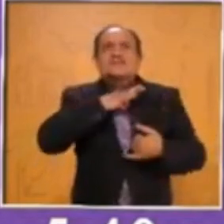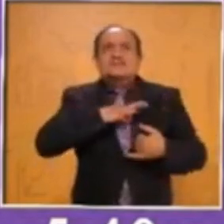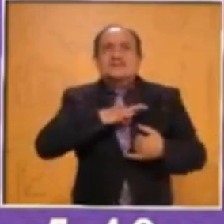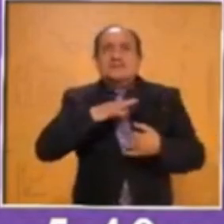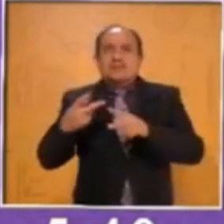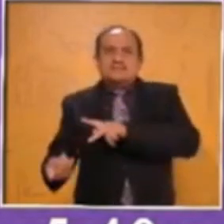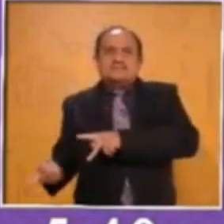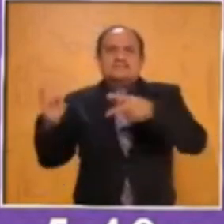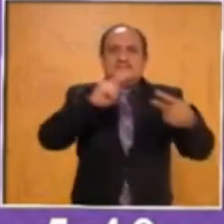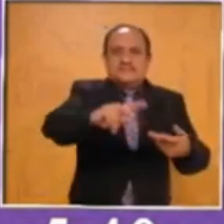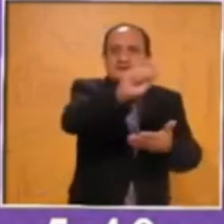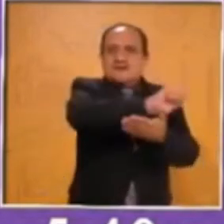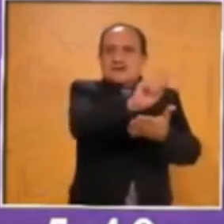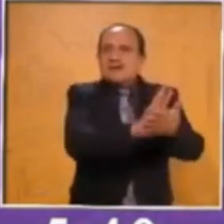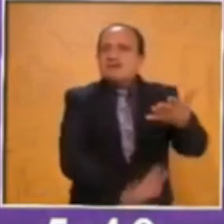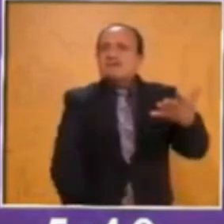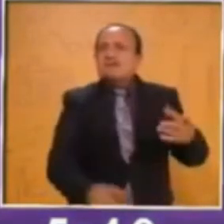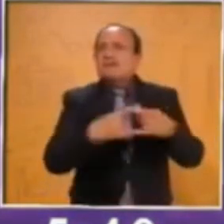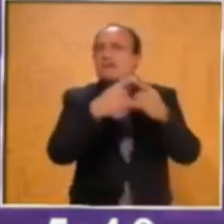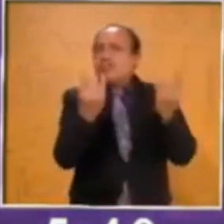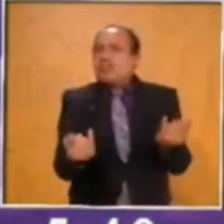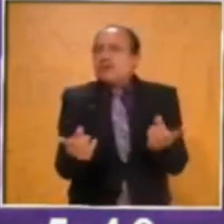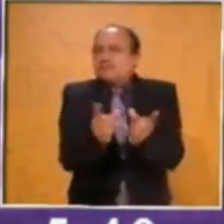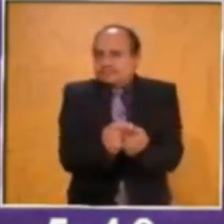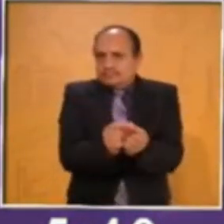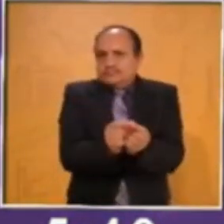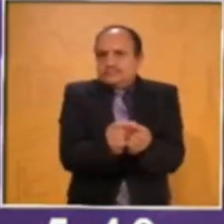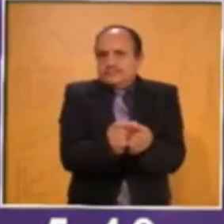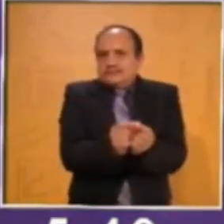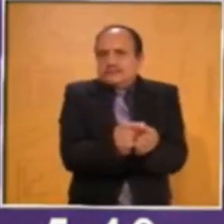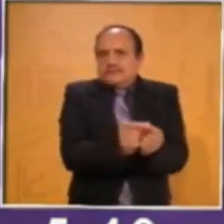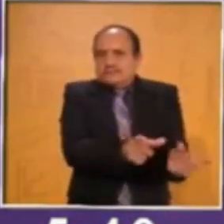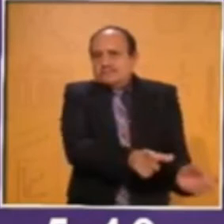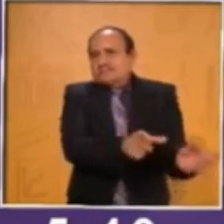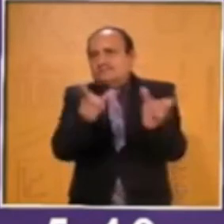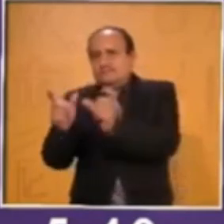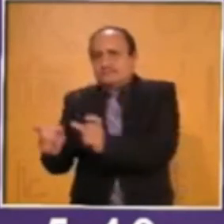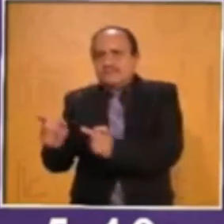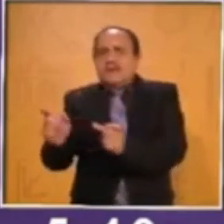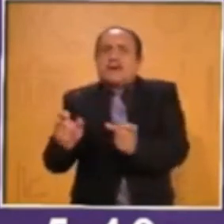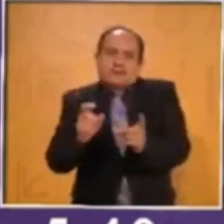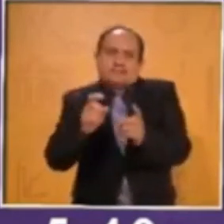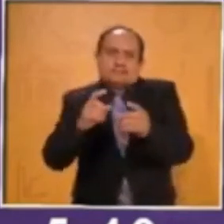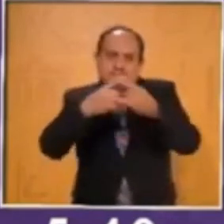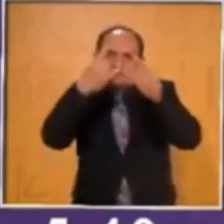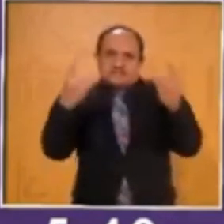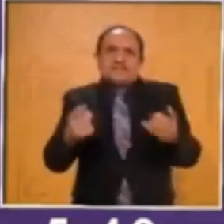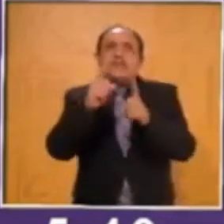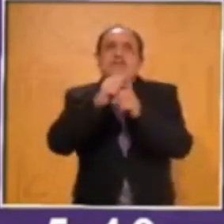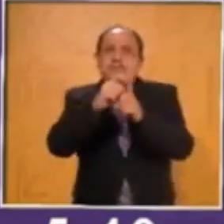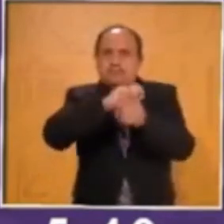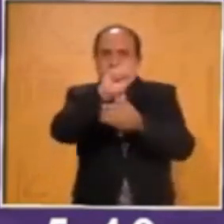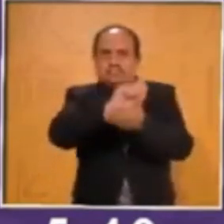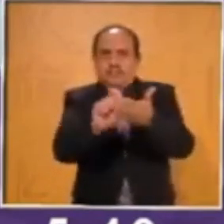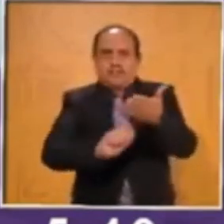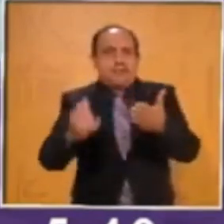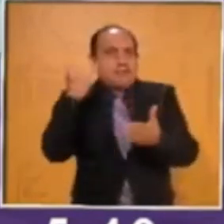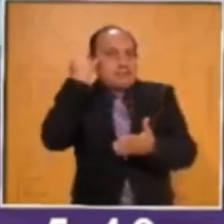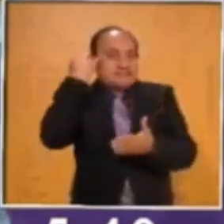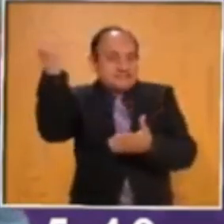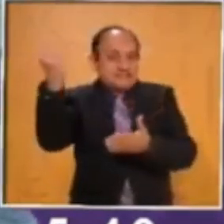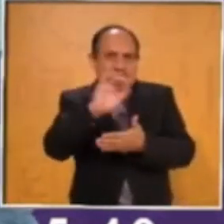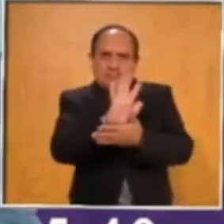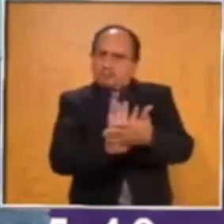trasladar una narrativa o un cuento corto, se puede trasladar a hacer un cómic, se puede fabricar un cómic con una